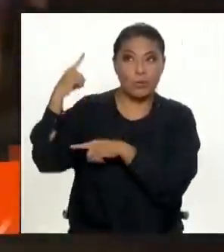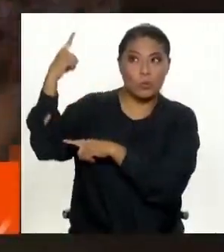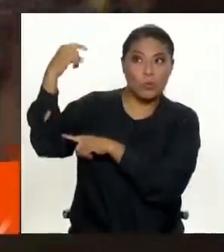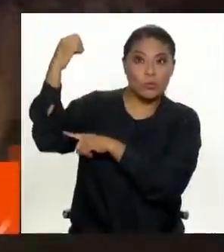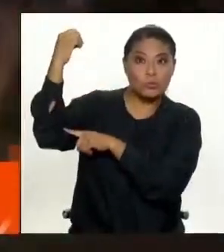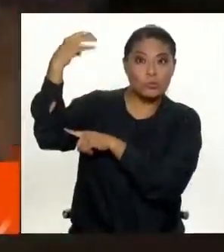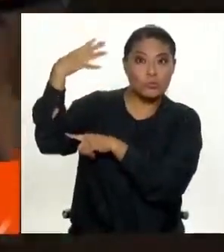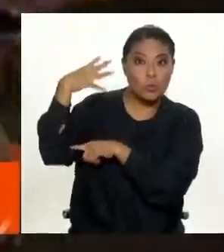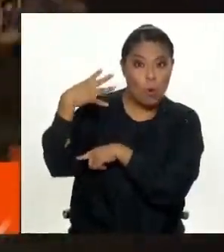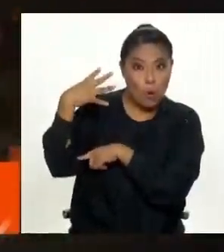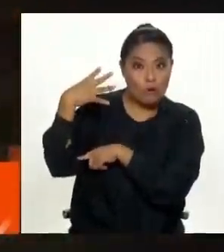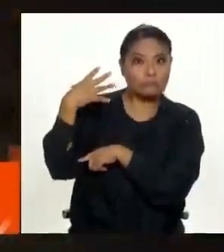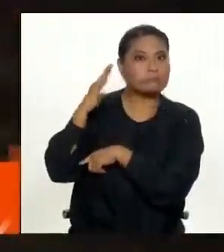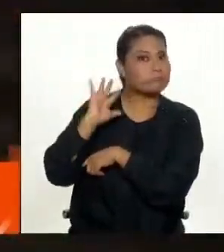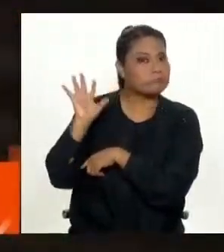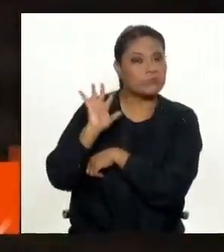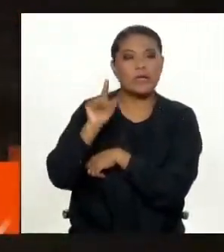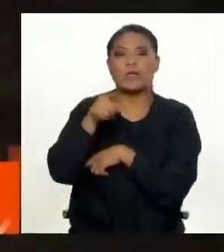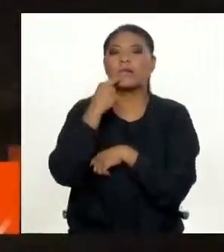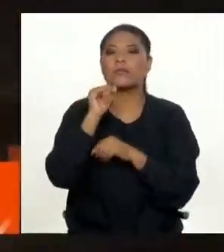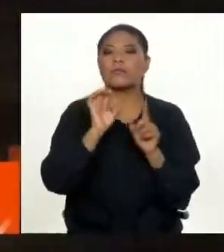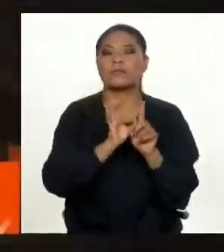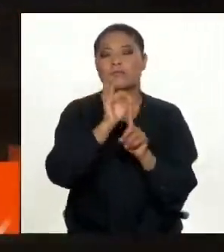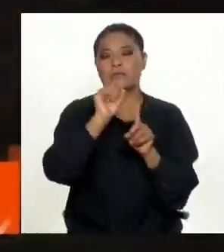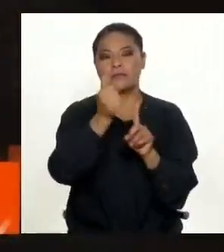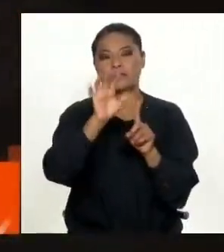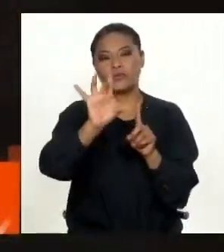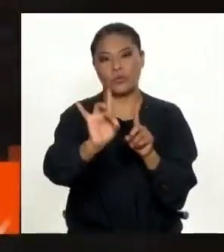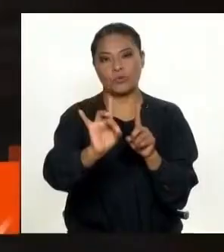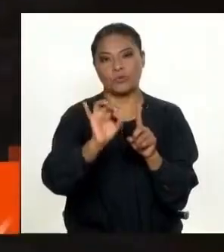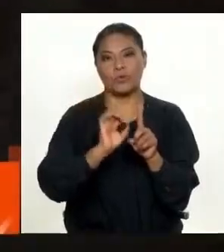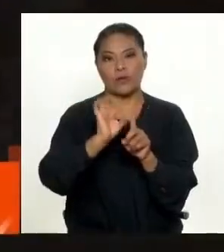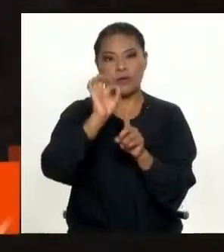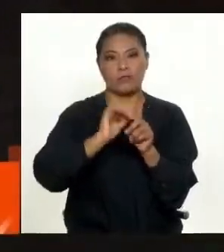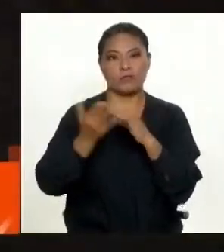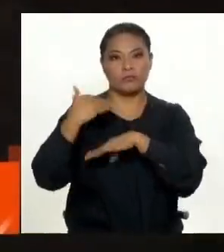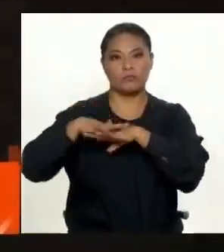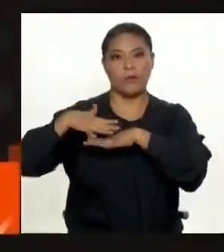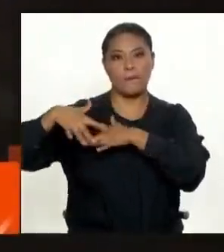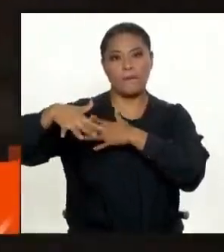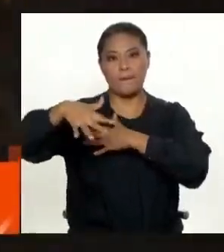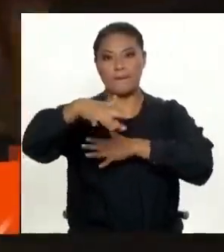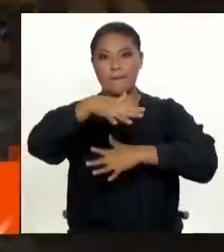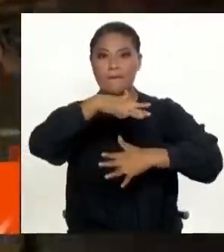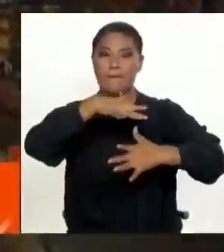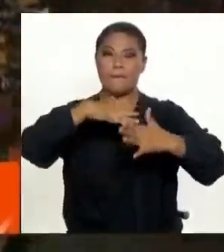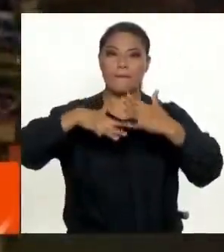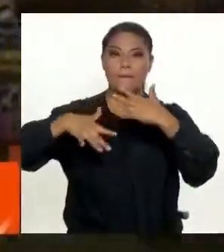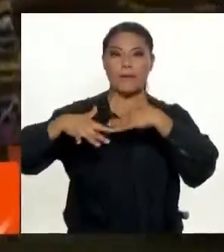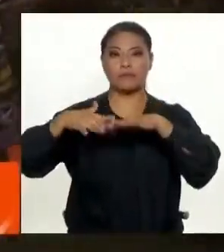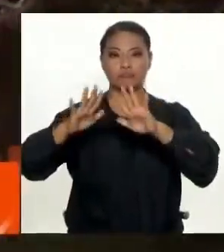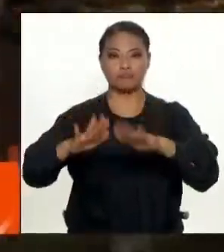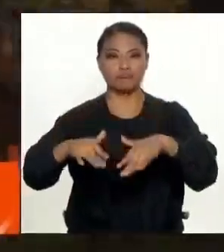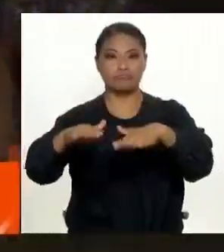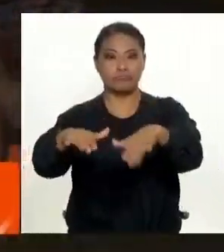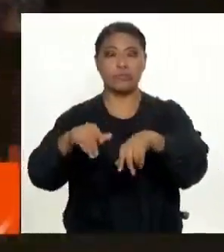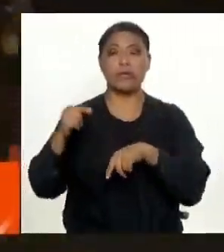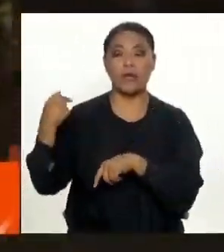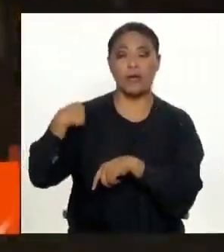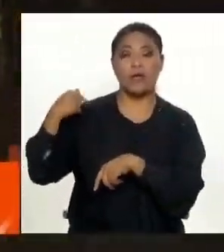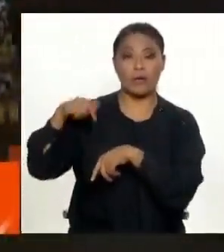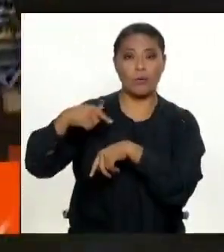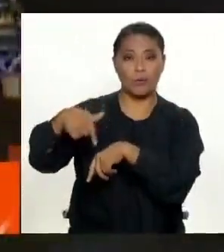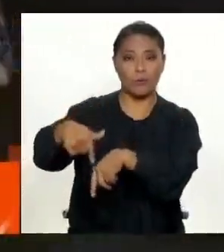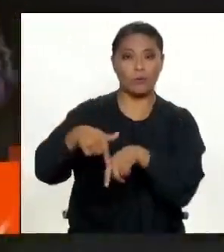estaban a 18 grados, estábamos a esa temperatura, el cielo totalmente despejado y pese a estas condiciones